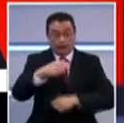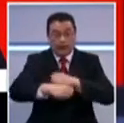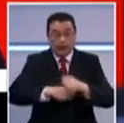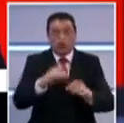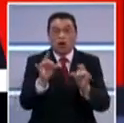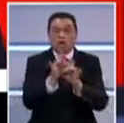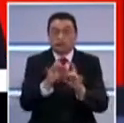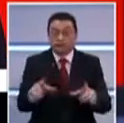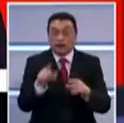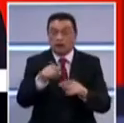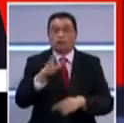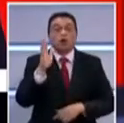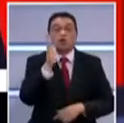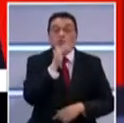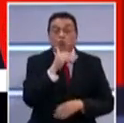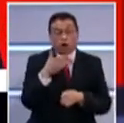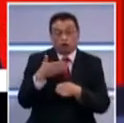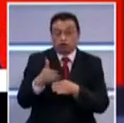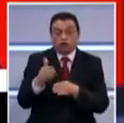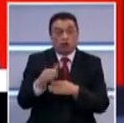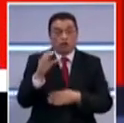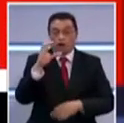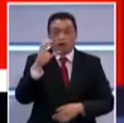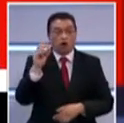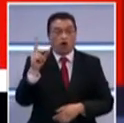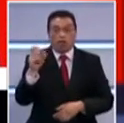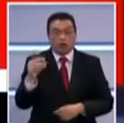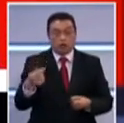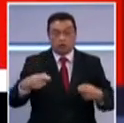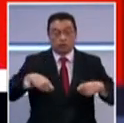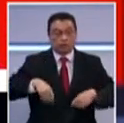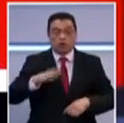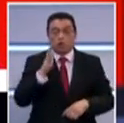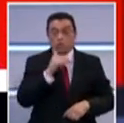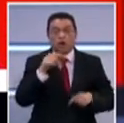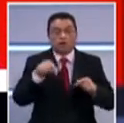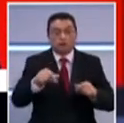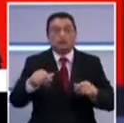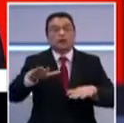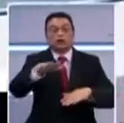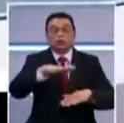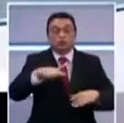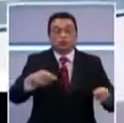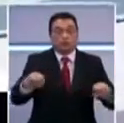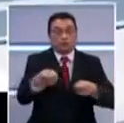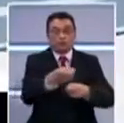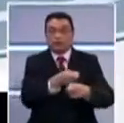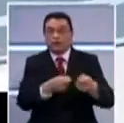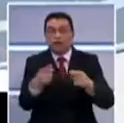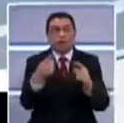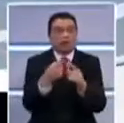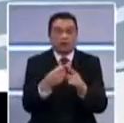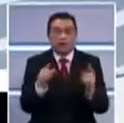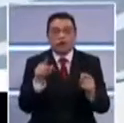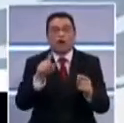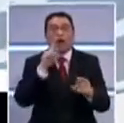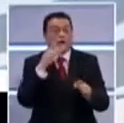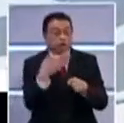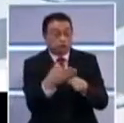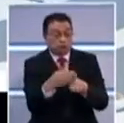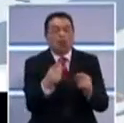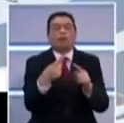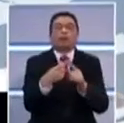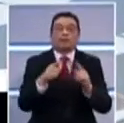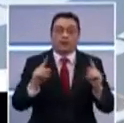en que no hay excedentes de codelco y por lo tanto se da una situación financiera distinta cuando hay excedente